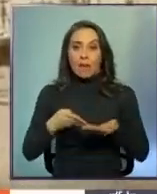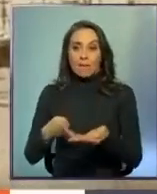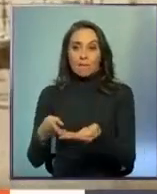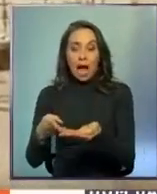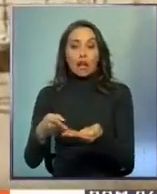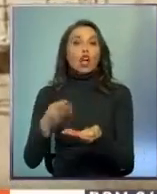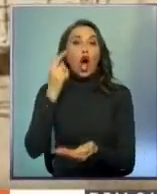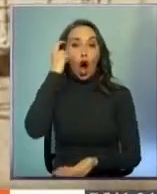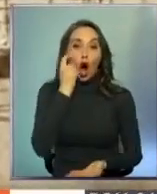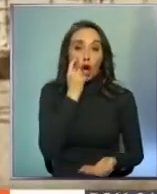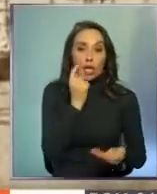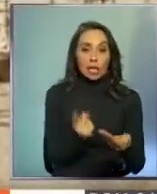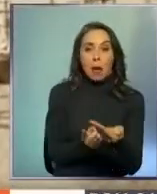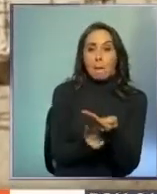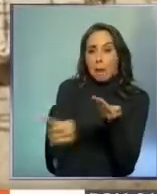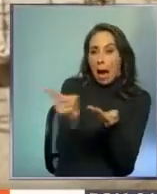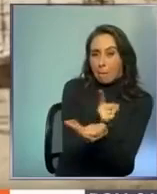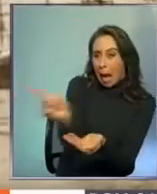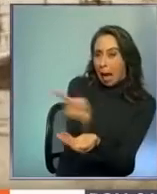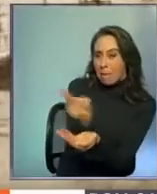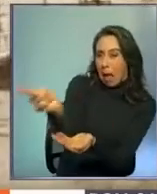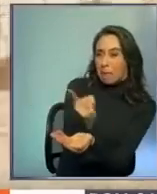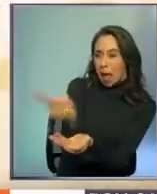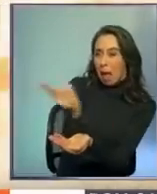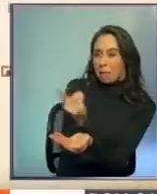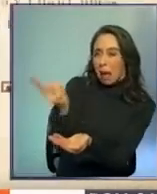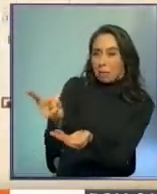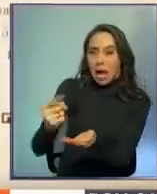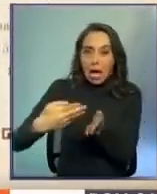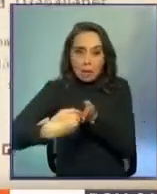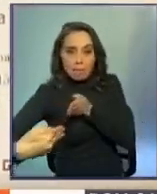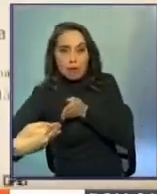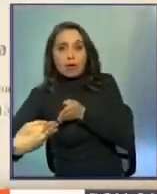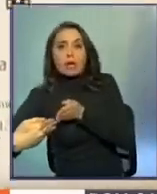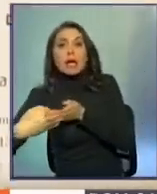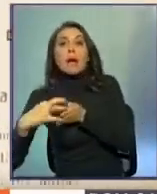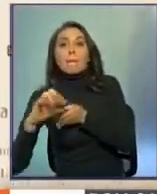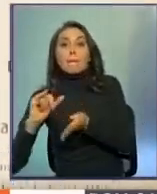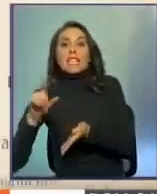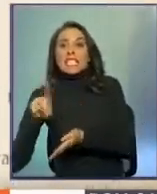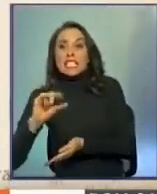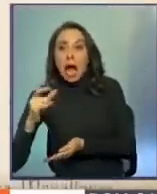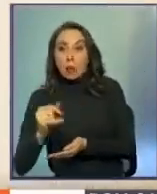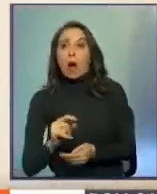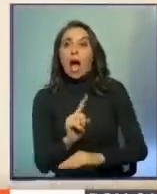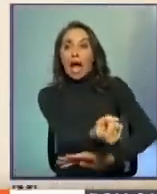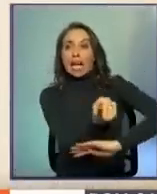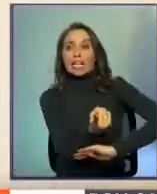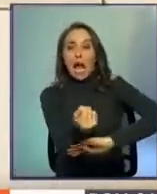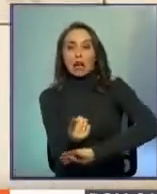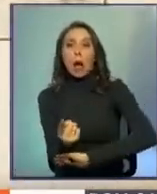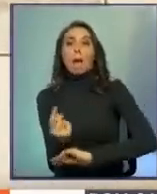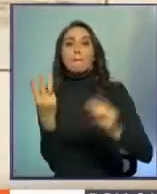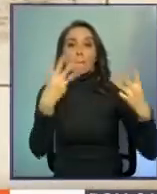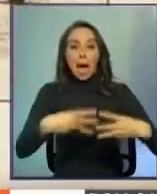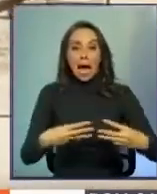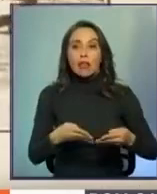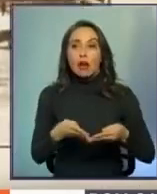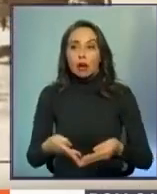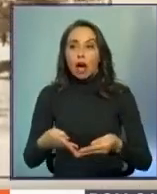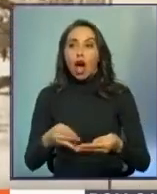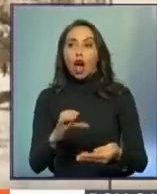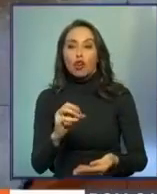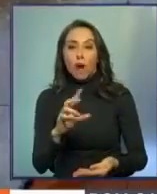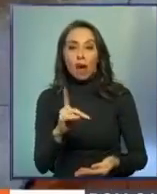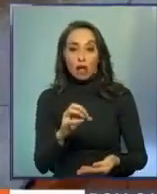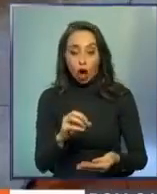atacaron con su artillería el fuerte sur de Pisagua, mientras la cañonera Magallanes y la goleta Covadonga se encargaron